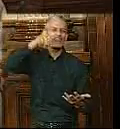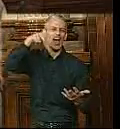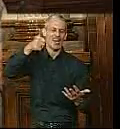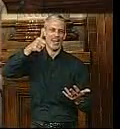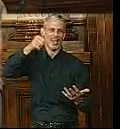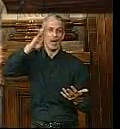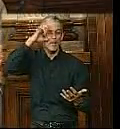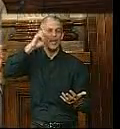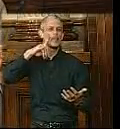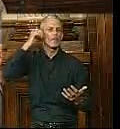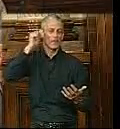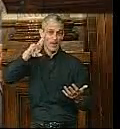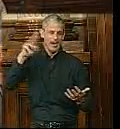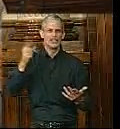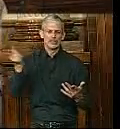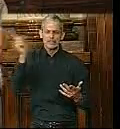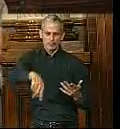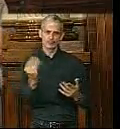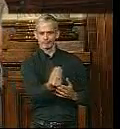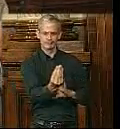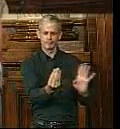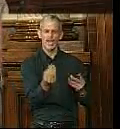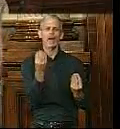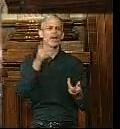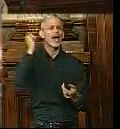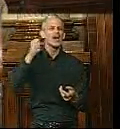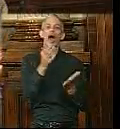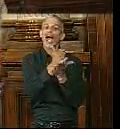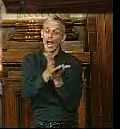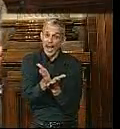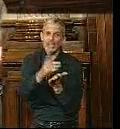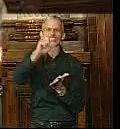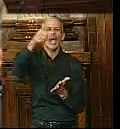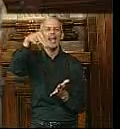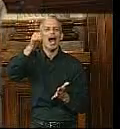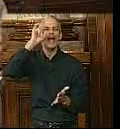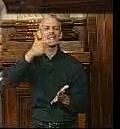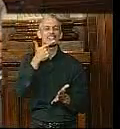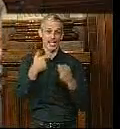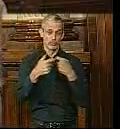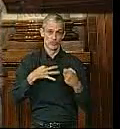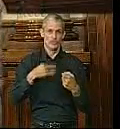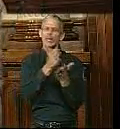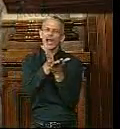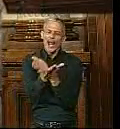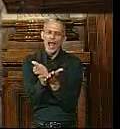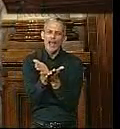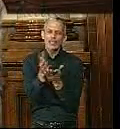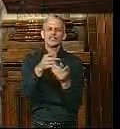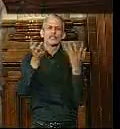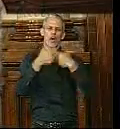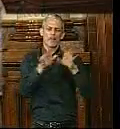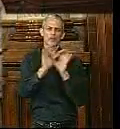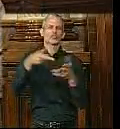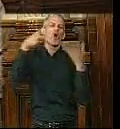Vamos a, después de la pausa, entrarle a Canales mismo, los proyectos y algunas cosas que les van a